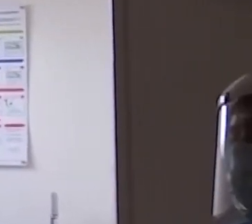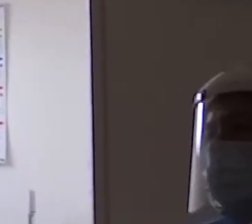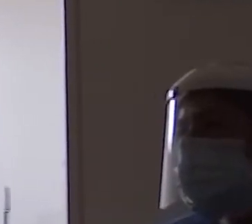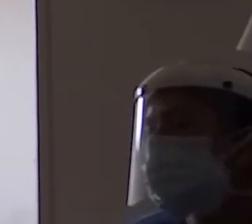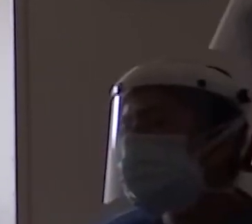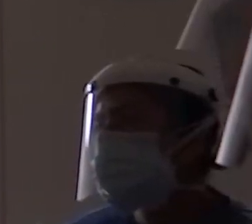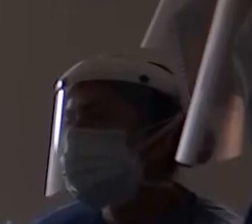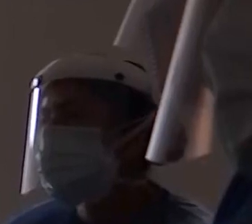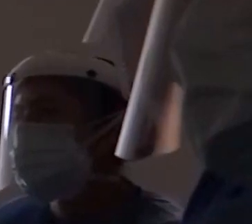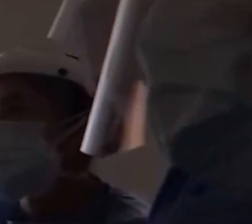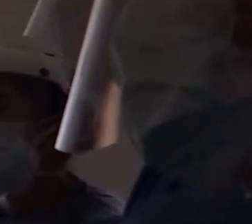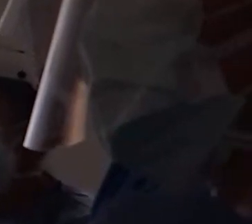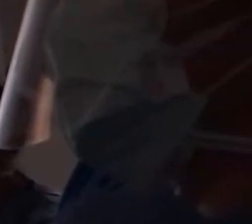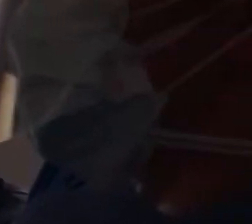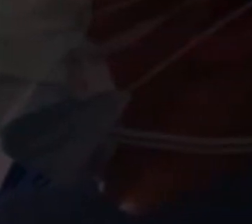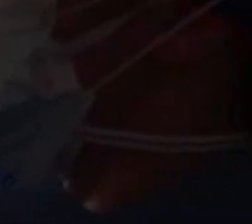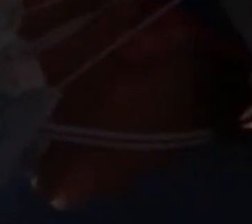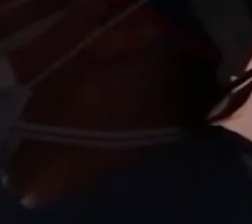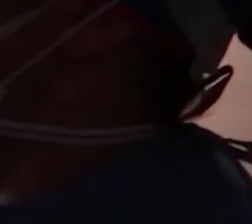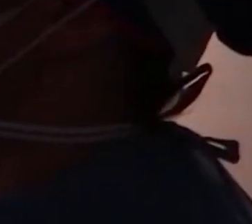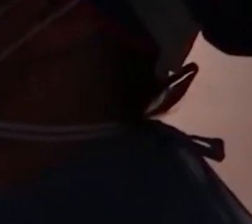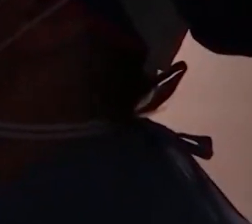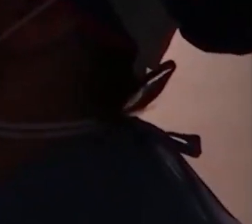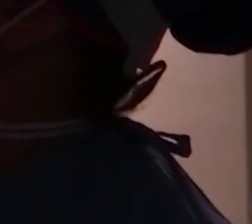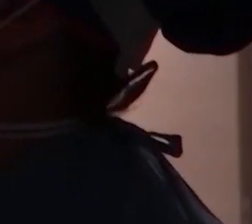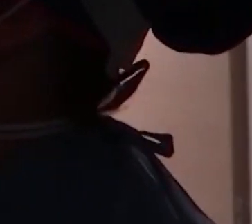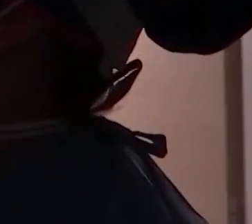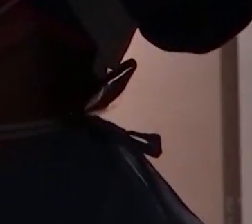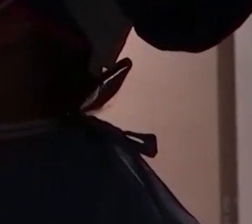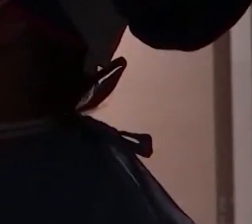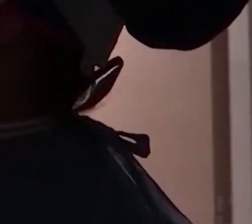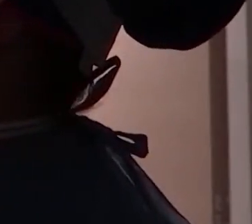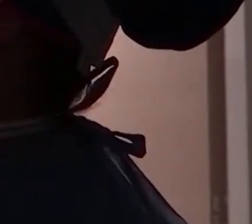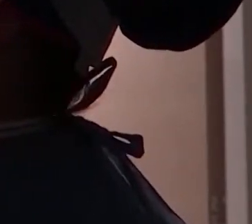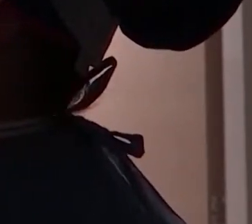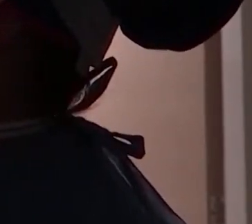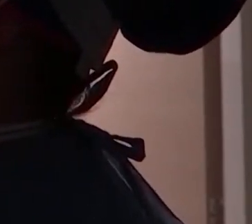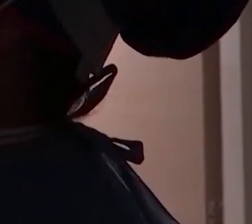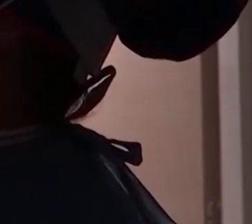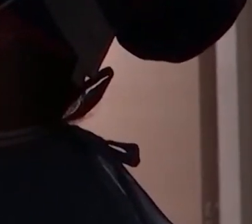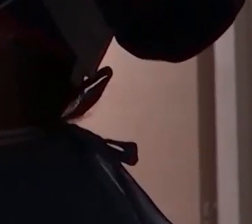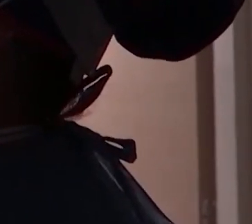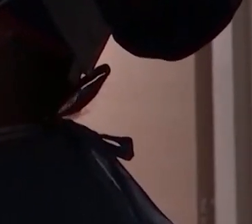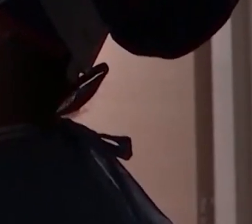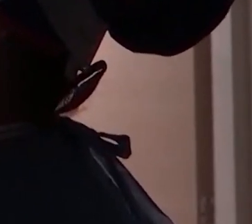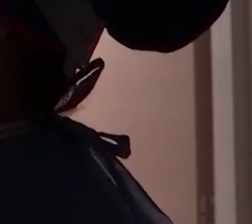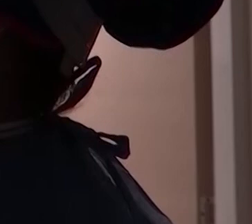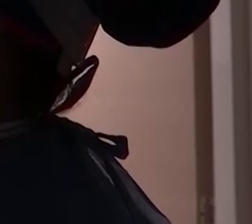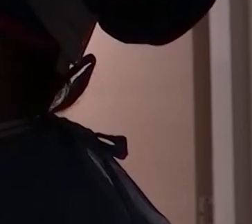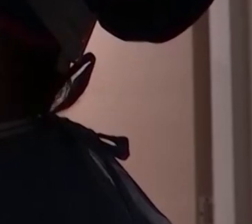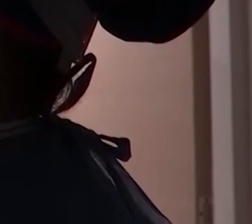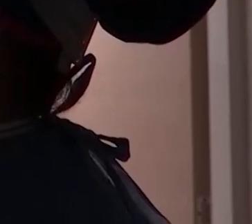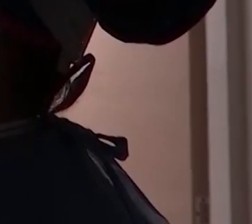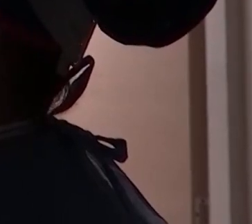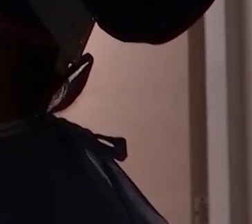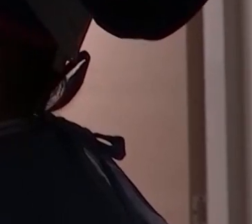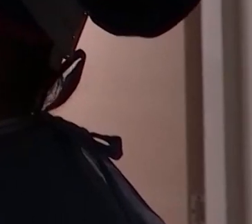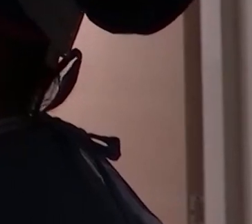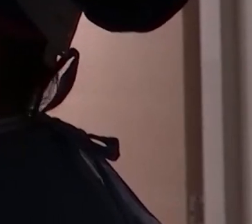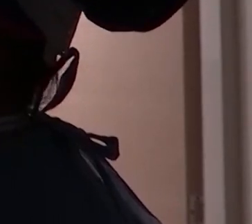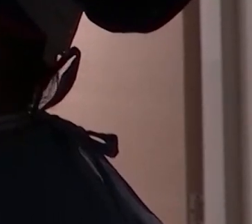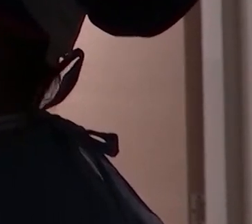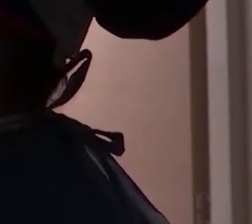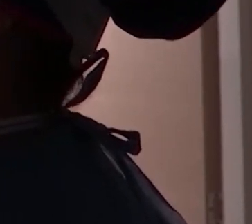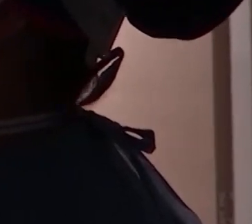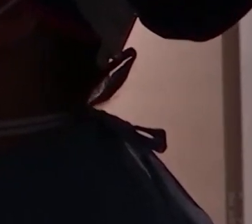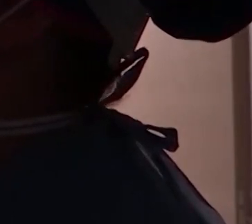la irrigación. Ahí ven cómo sale agua por el canal del equipo para poder identificar las paredes. Este procedimiento dura aproximadamente entre